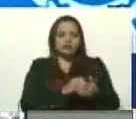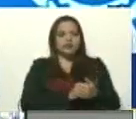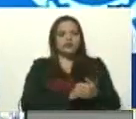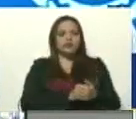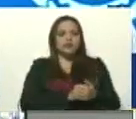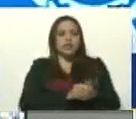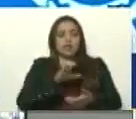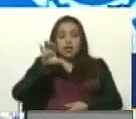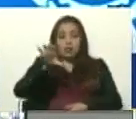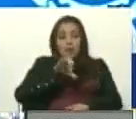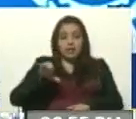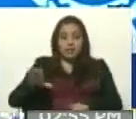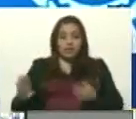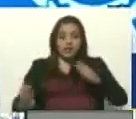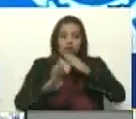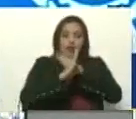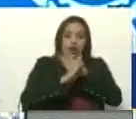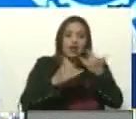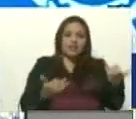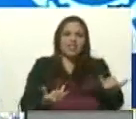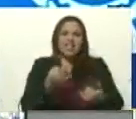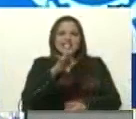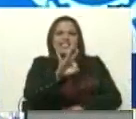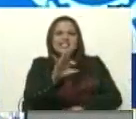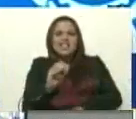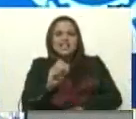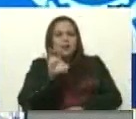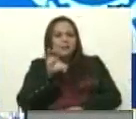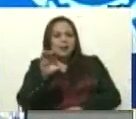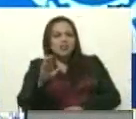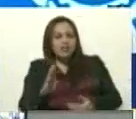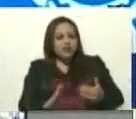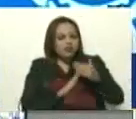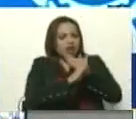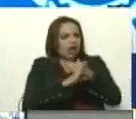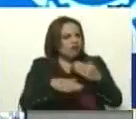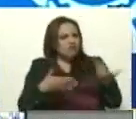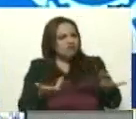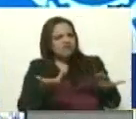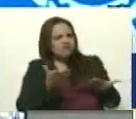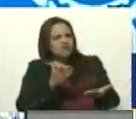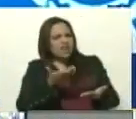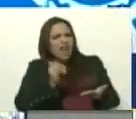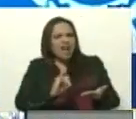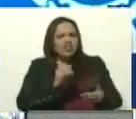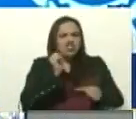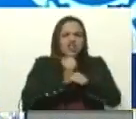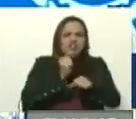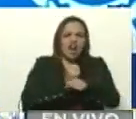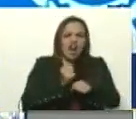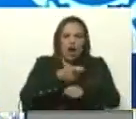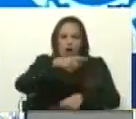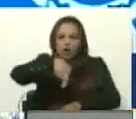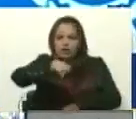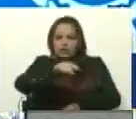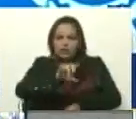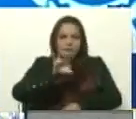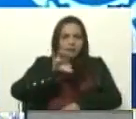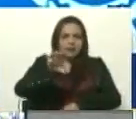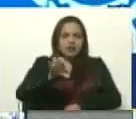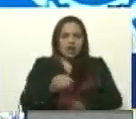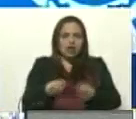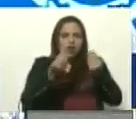de los países bloqueados, que ya son más de 30 países. ¿Qué pasa con los trabajadores en esos países?